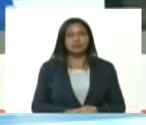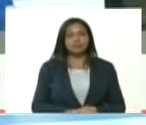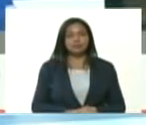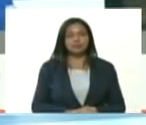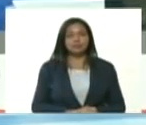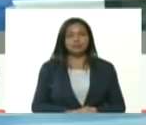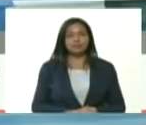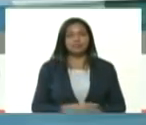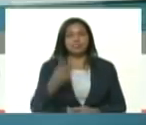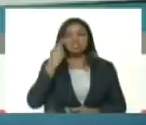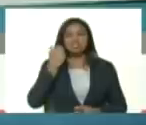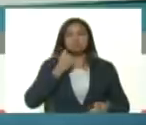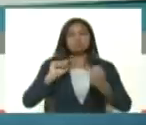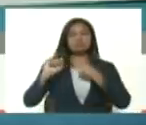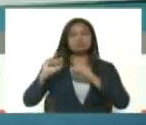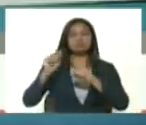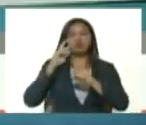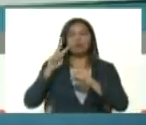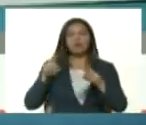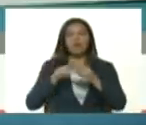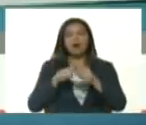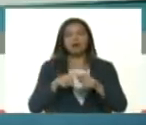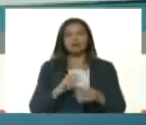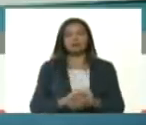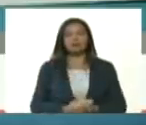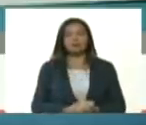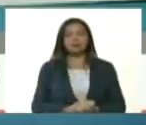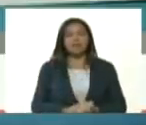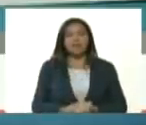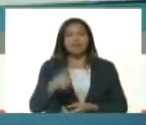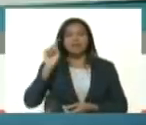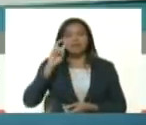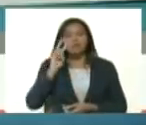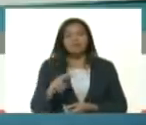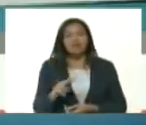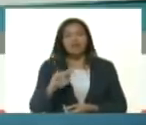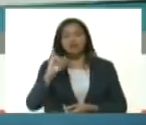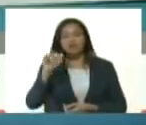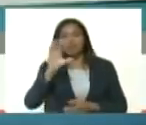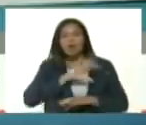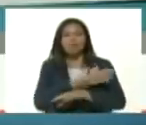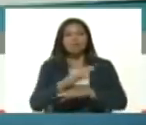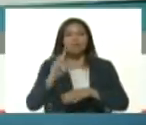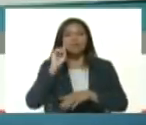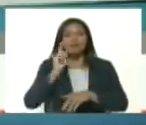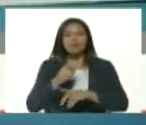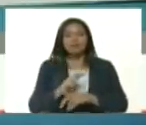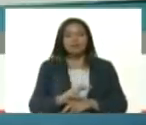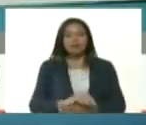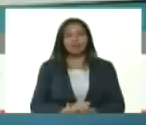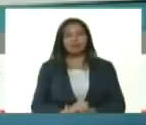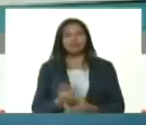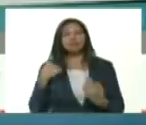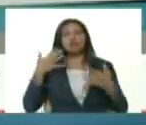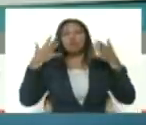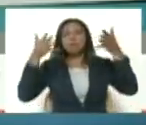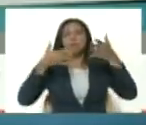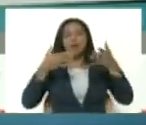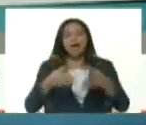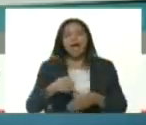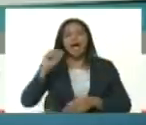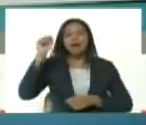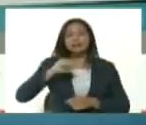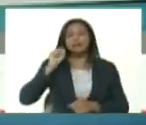El racismo, Así nos ven. Tienes que verlo, Mar Enrique. ¿Tú ya la viste? La recomiendo. Así nos